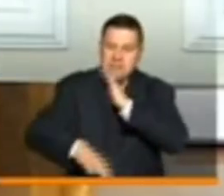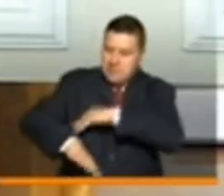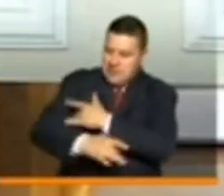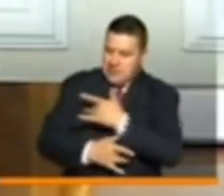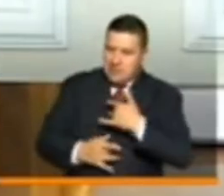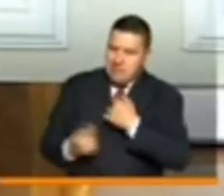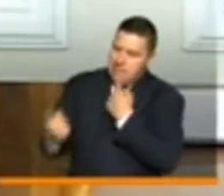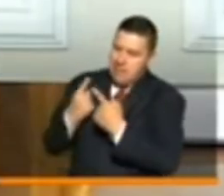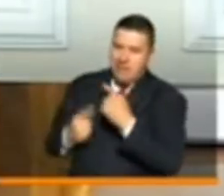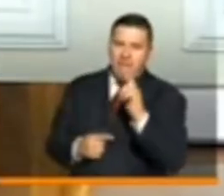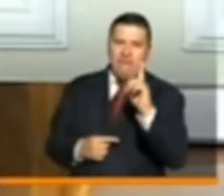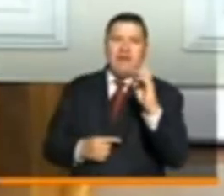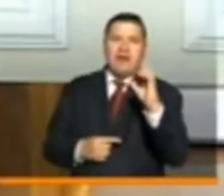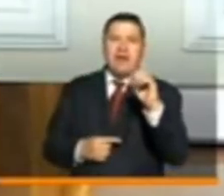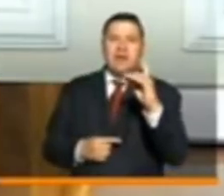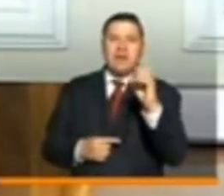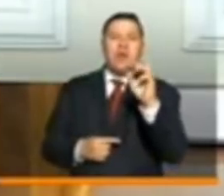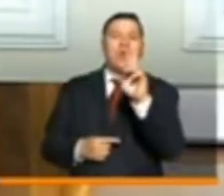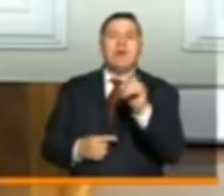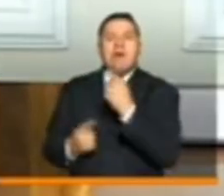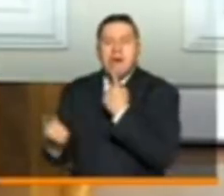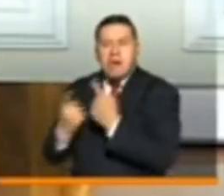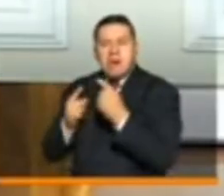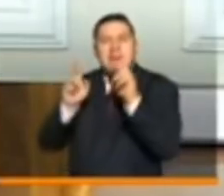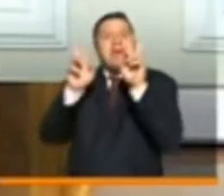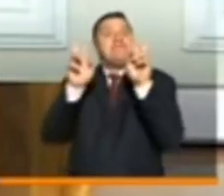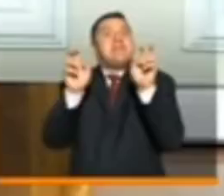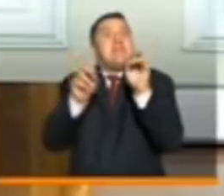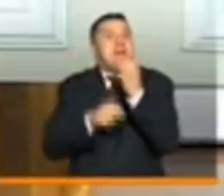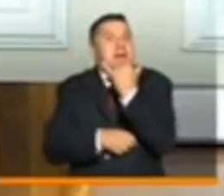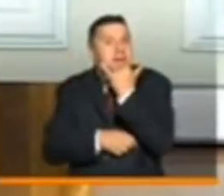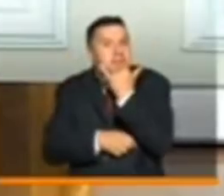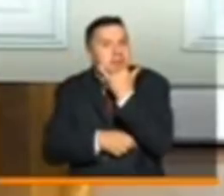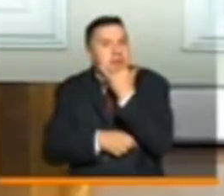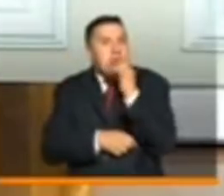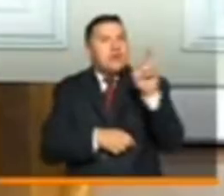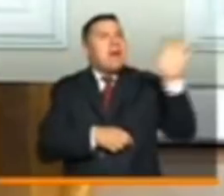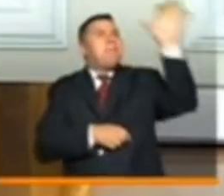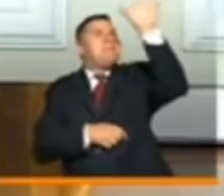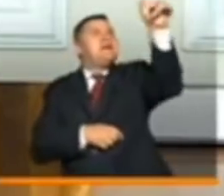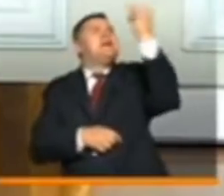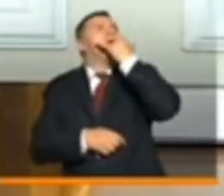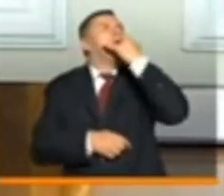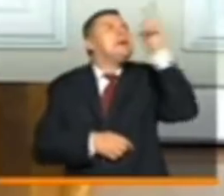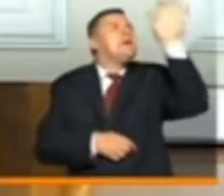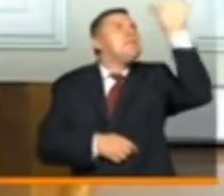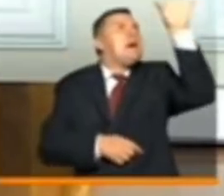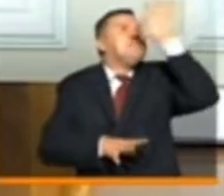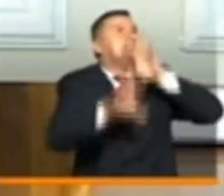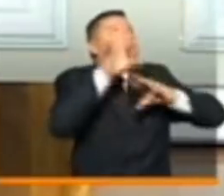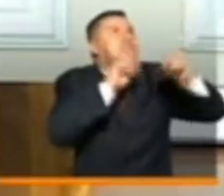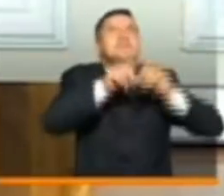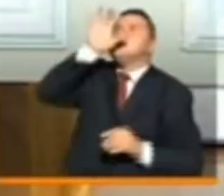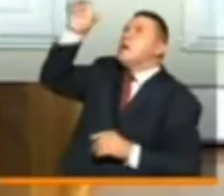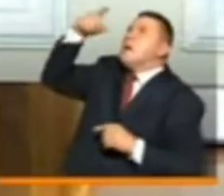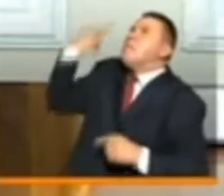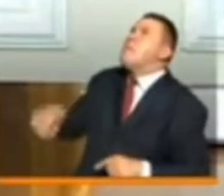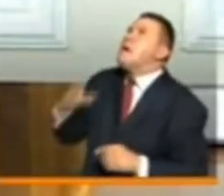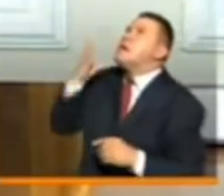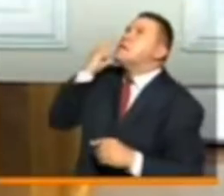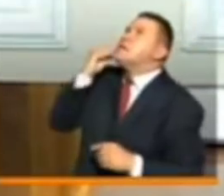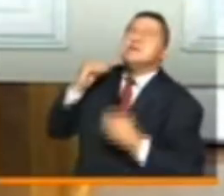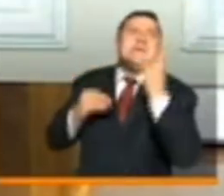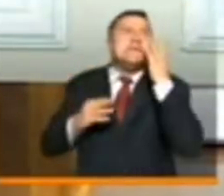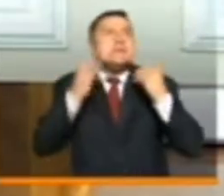ministro de salud fernando ruiz para hablar sobre lo que está ocurriendo en otros países las lecciones que nos da a nosotros esa